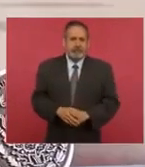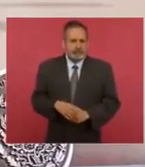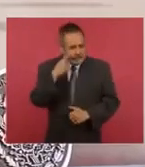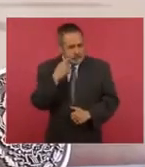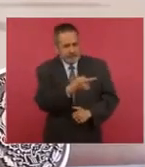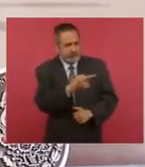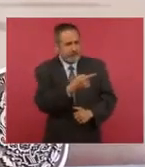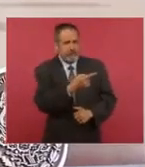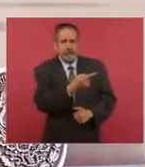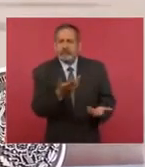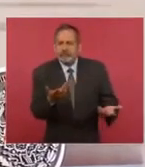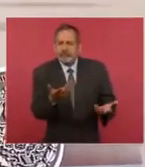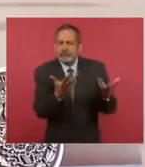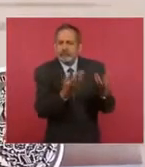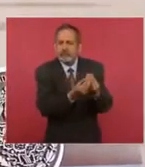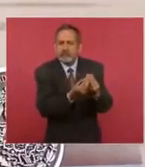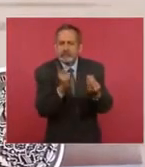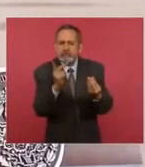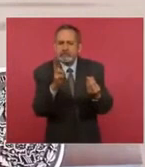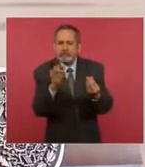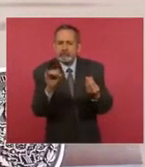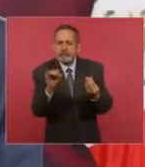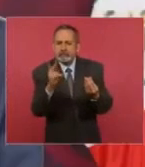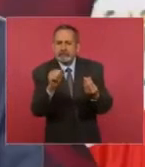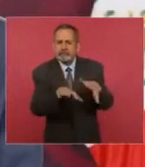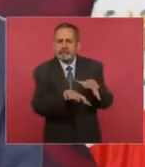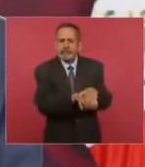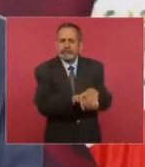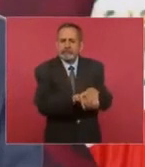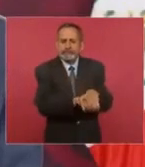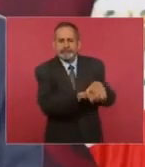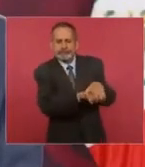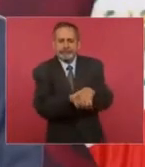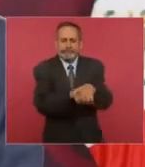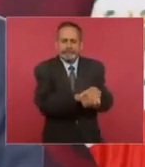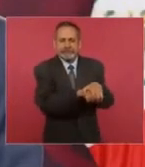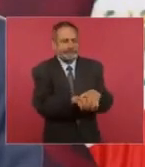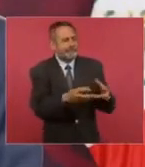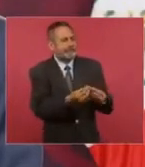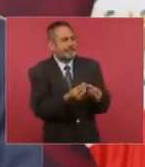miren que terminaron agarrados de la mano